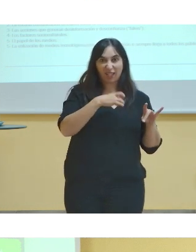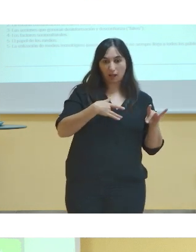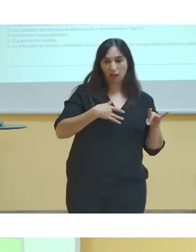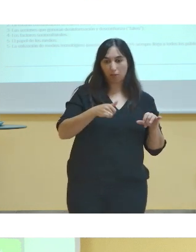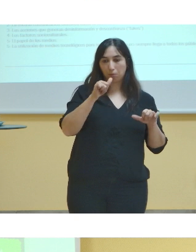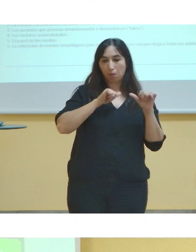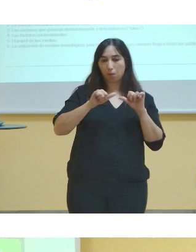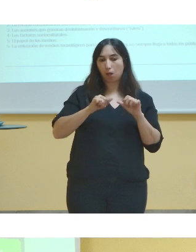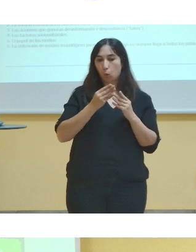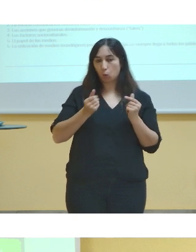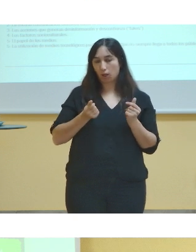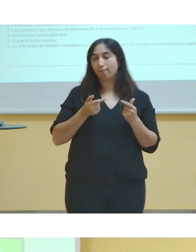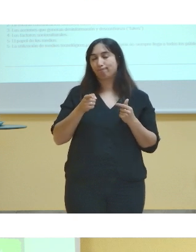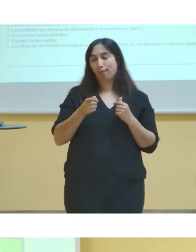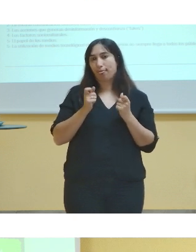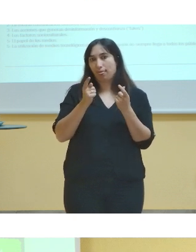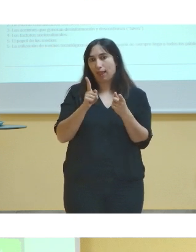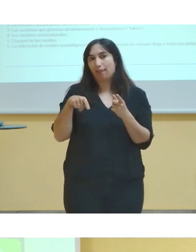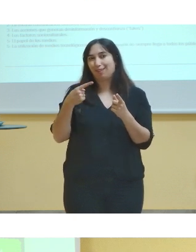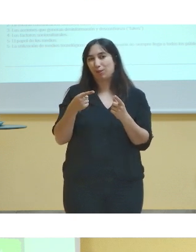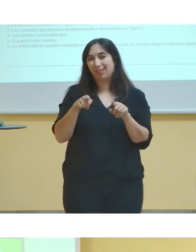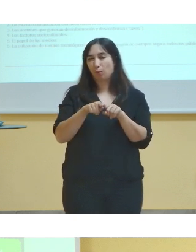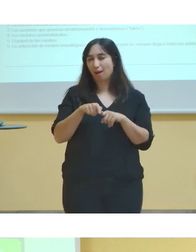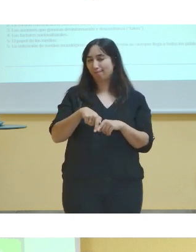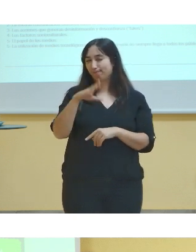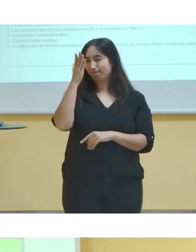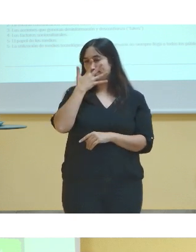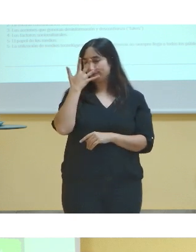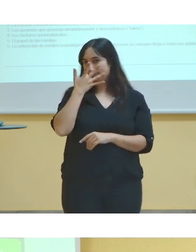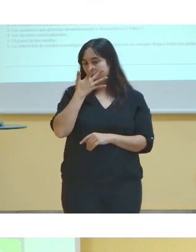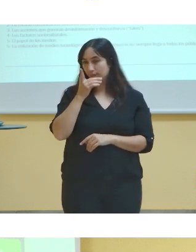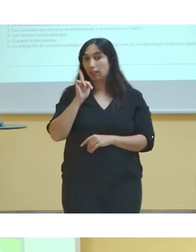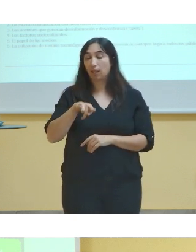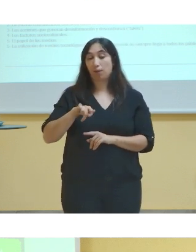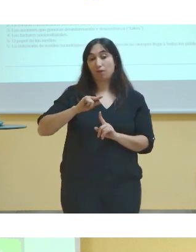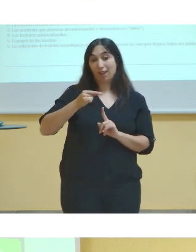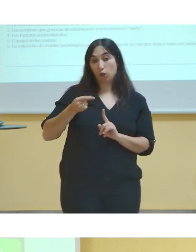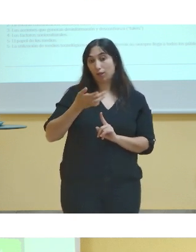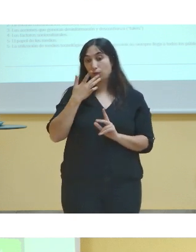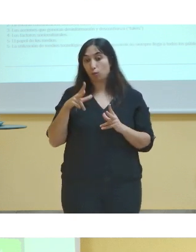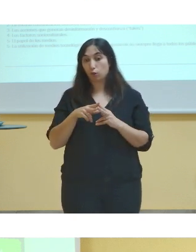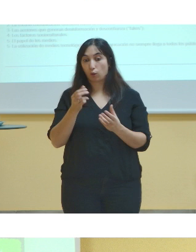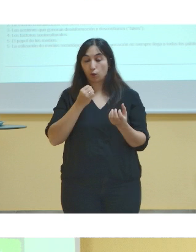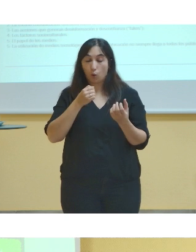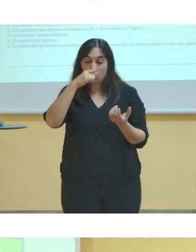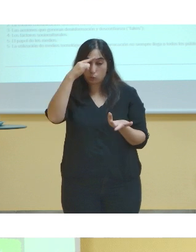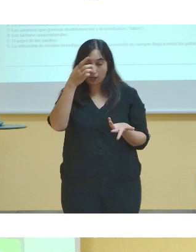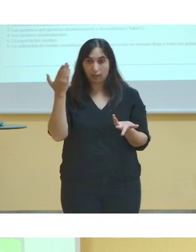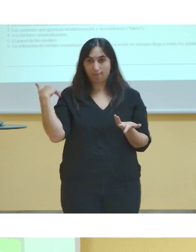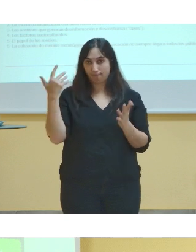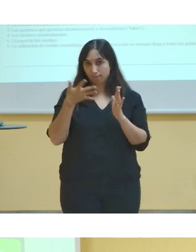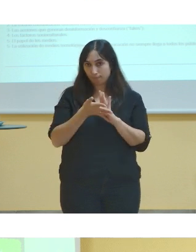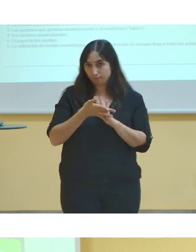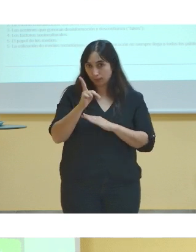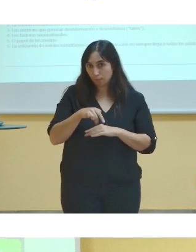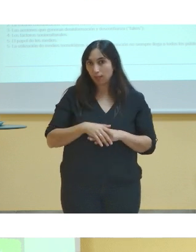van generando una cierta desafección hacia la ciencia. Factores socioculturales como los que hemos mencionado anteriormente. El